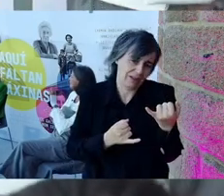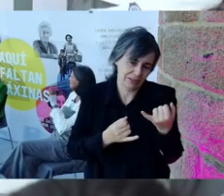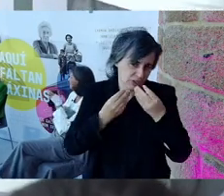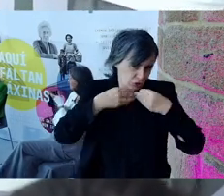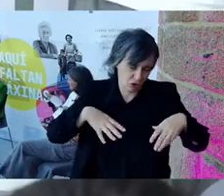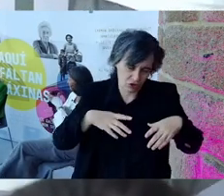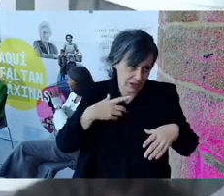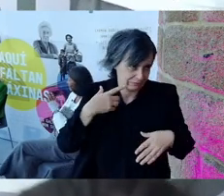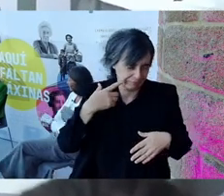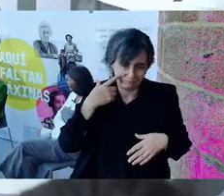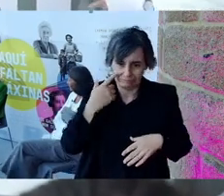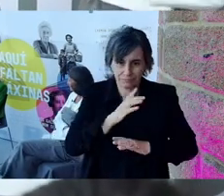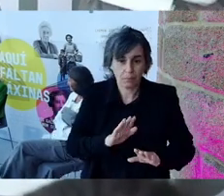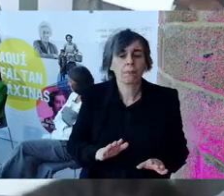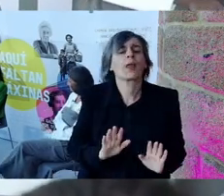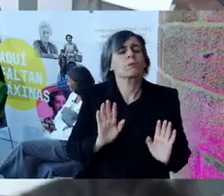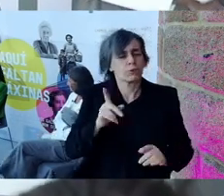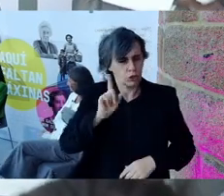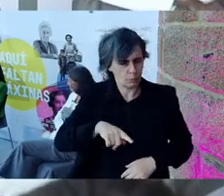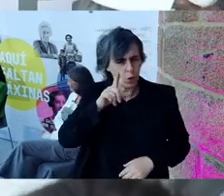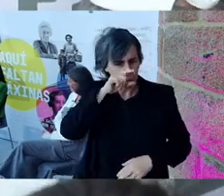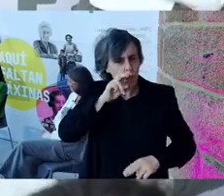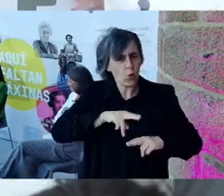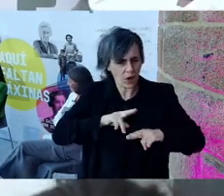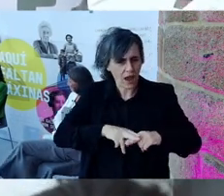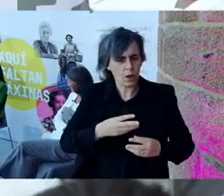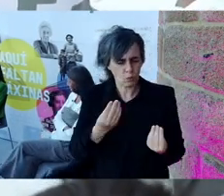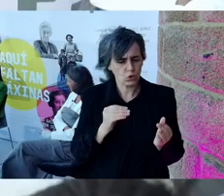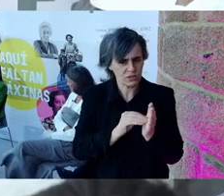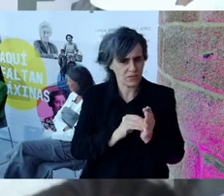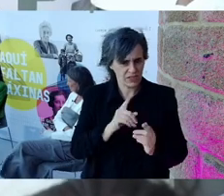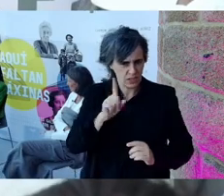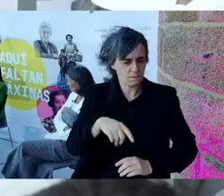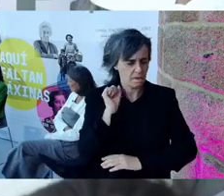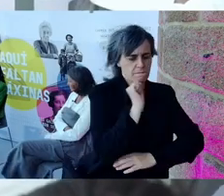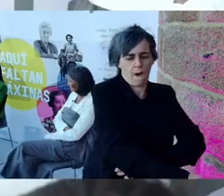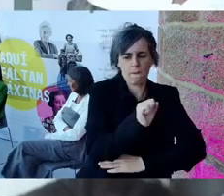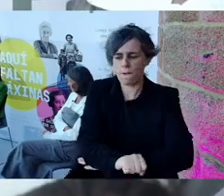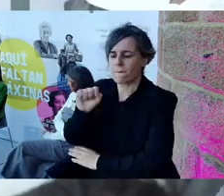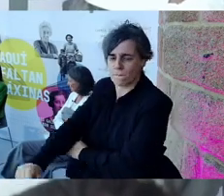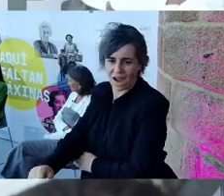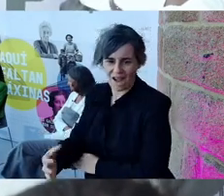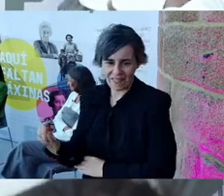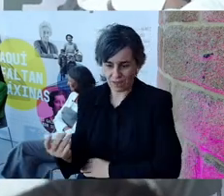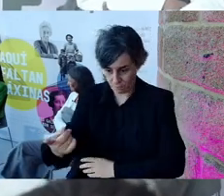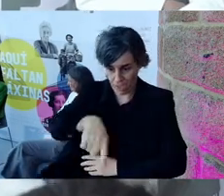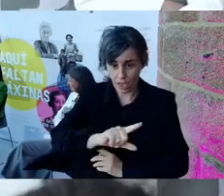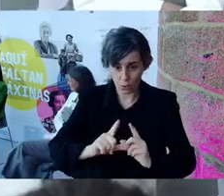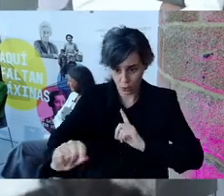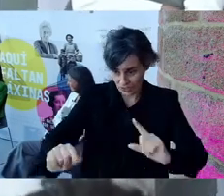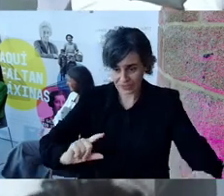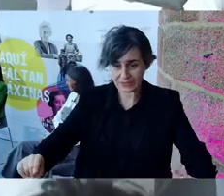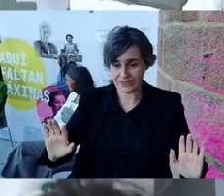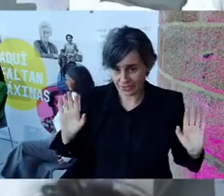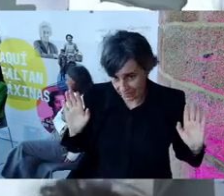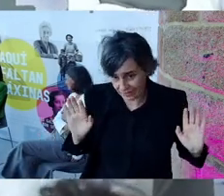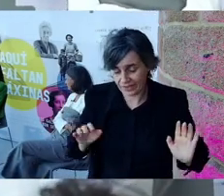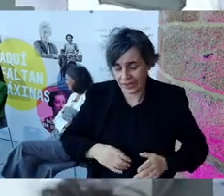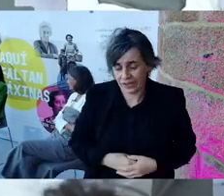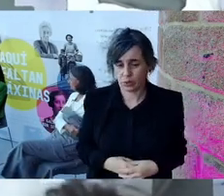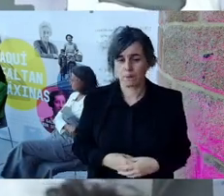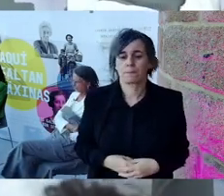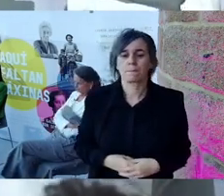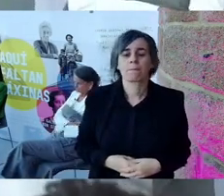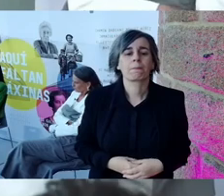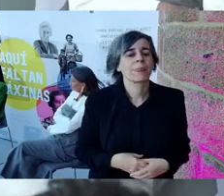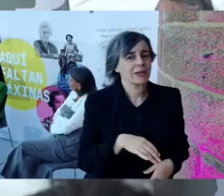aquí y otras, ¿no? Pero vamos, también ella les dio pal pelo en más de una ocasión y tuvieron que huir ellos, ¿eh? Ella también tenía su ejército y... Sí,